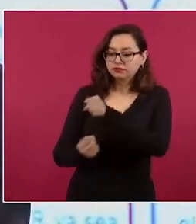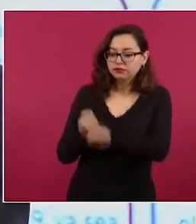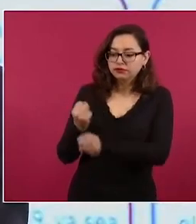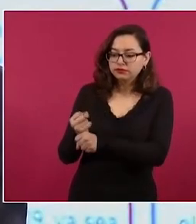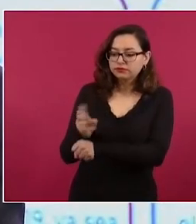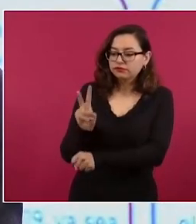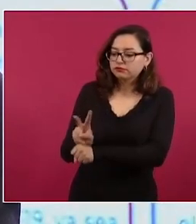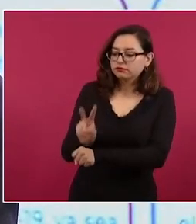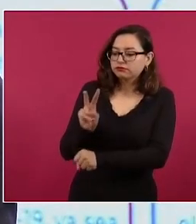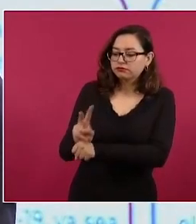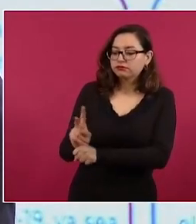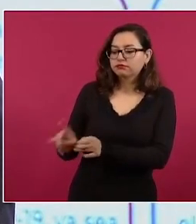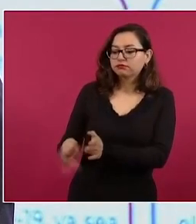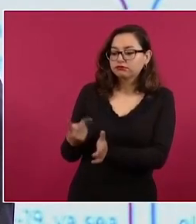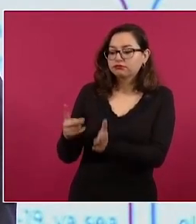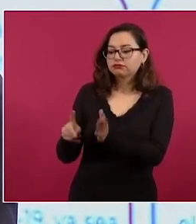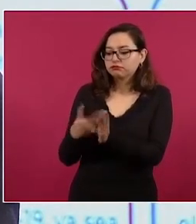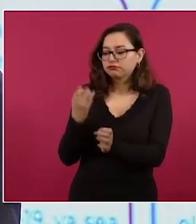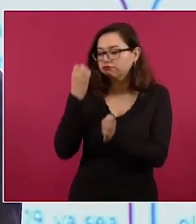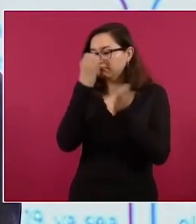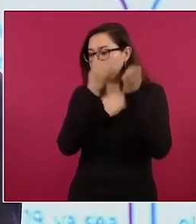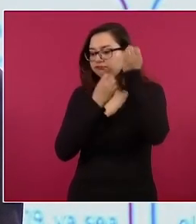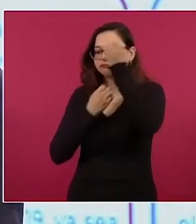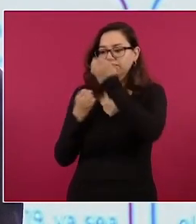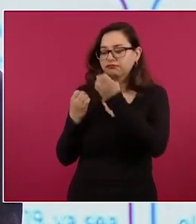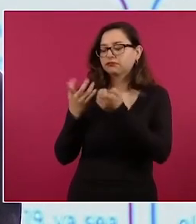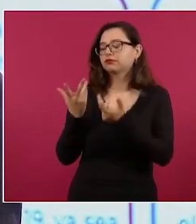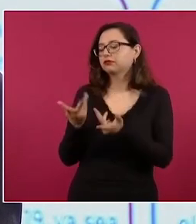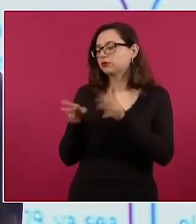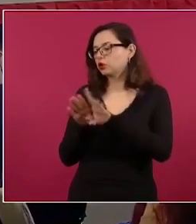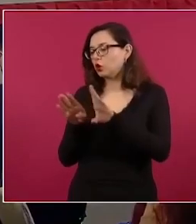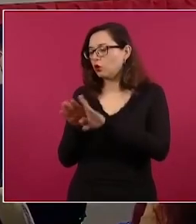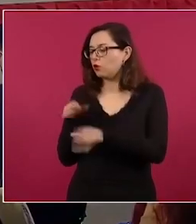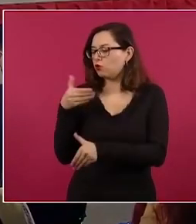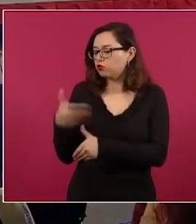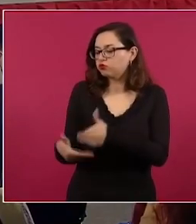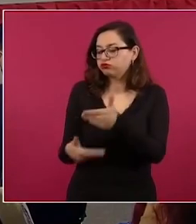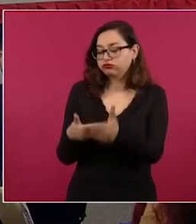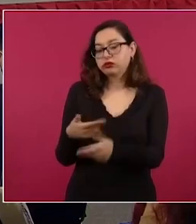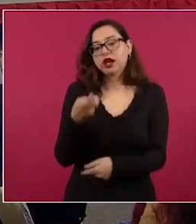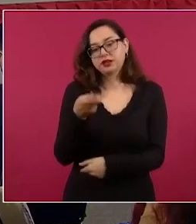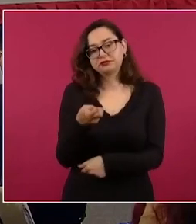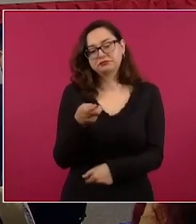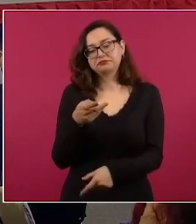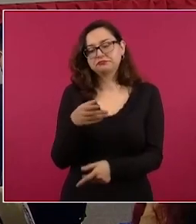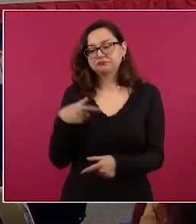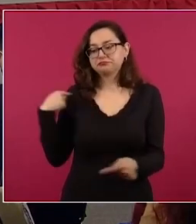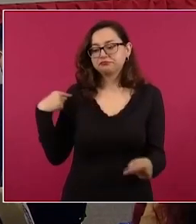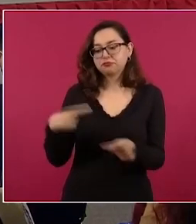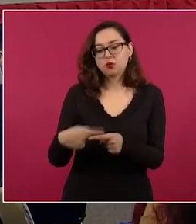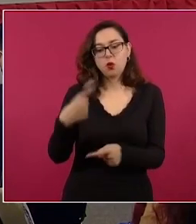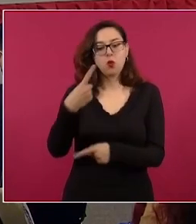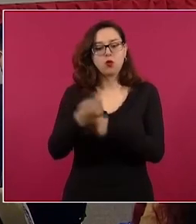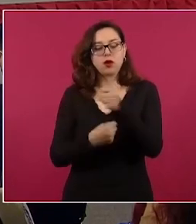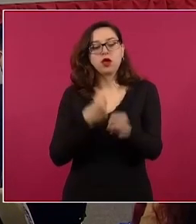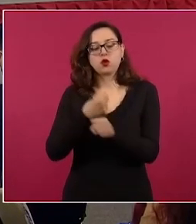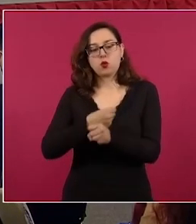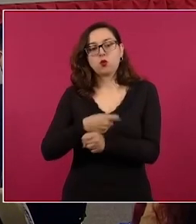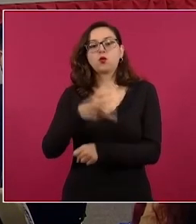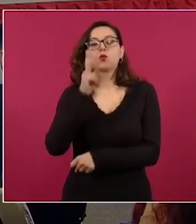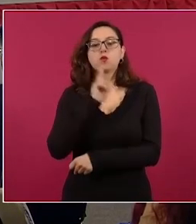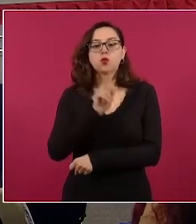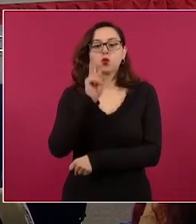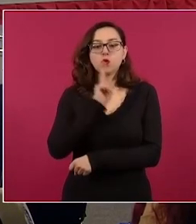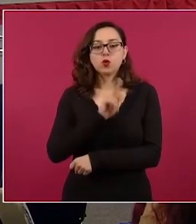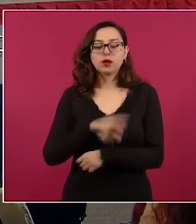además evaluaciones periódicas para monitorear el desarrollo o no de COVID durante el año que esté en